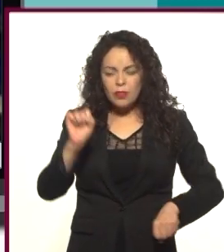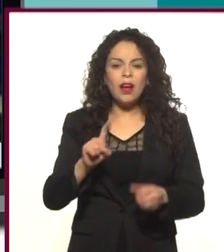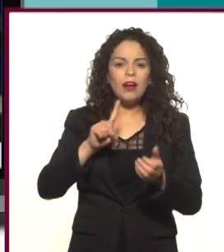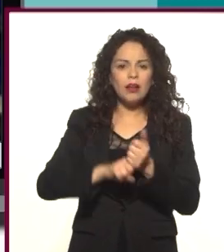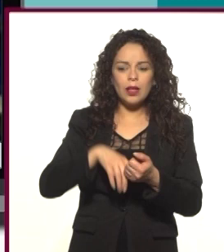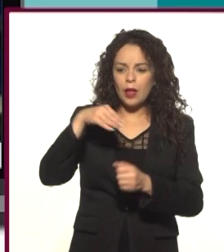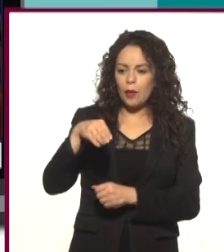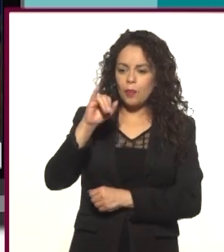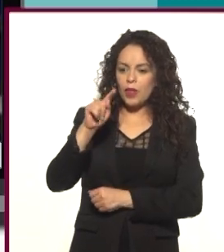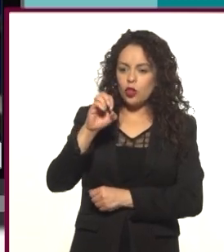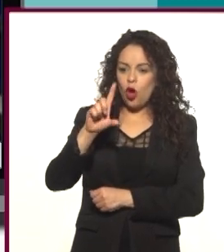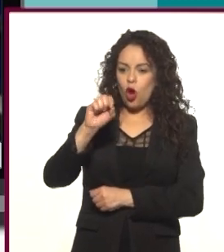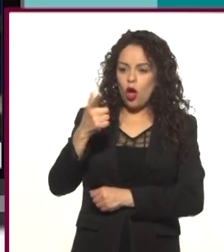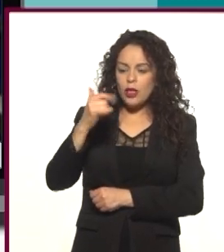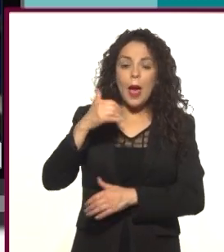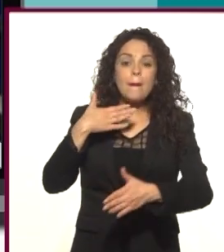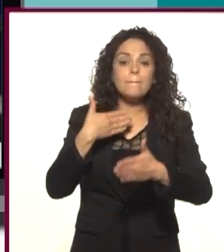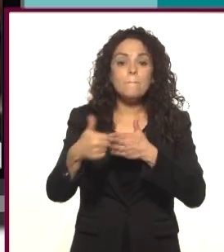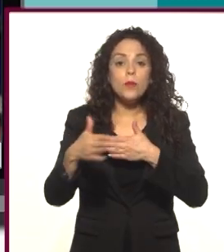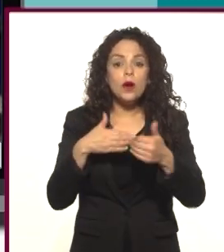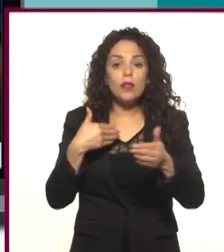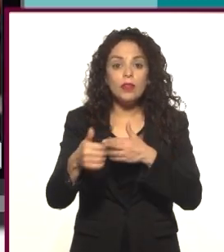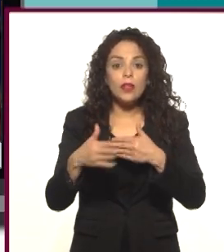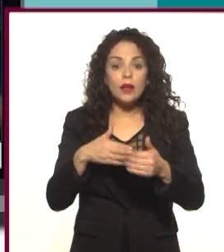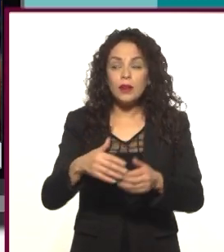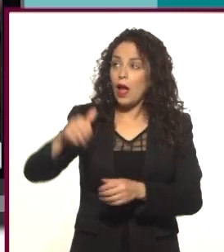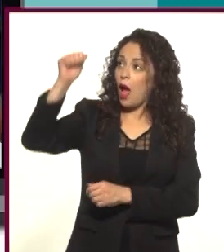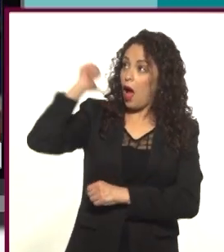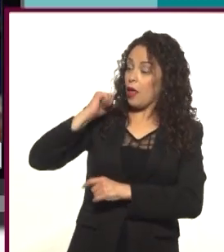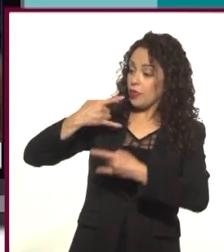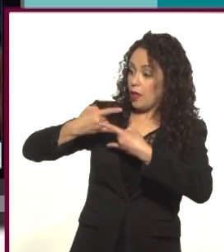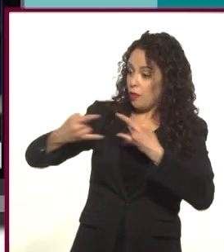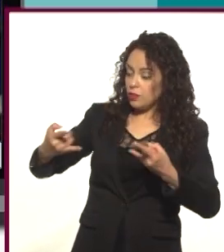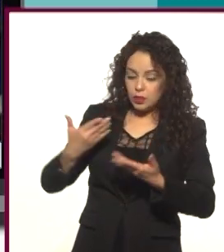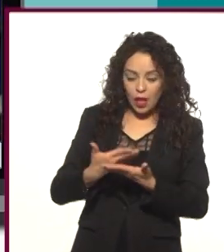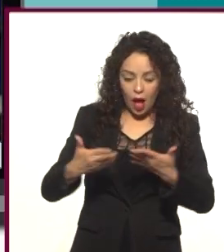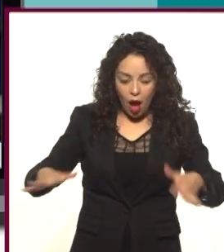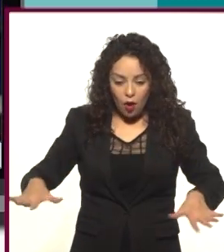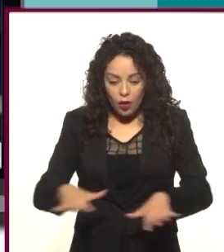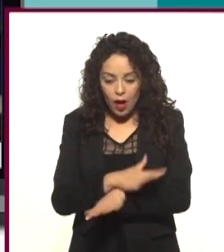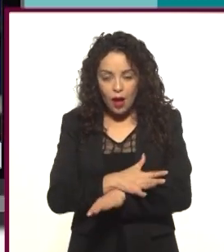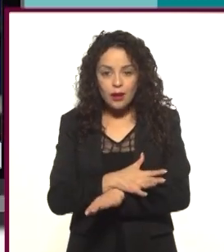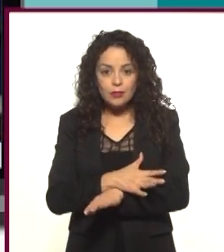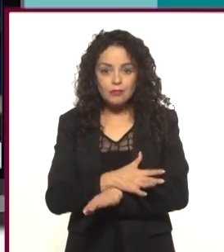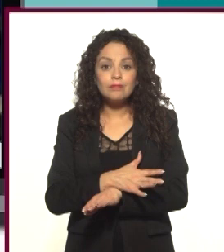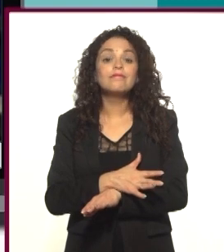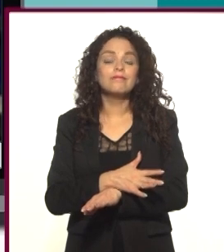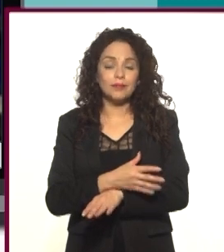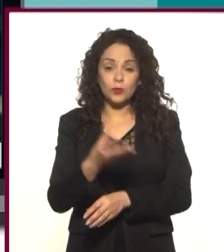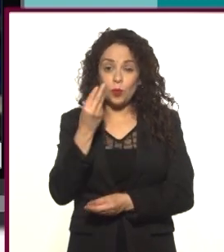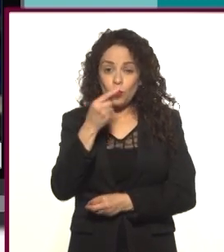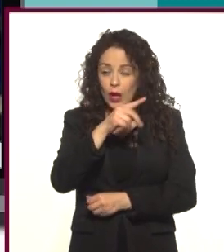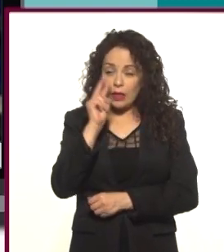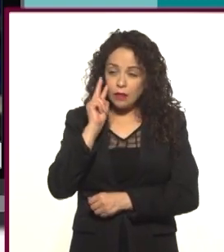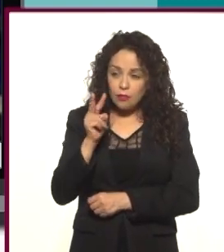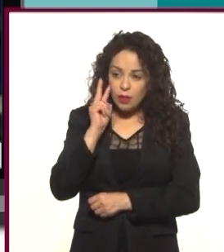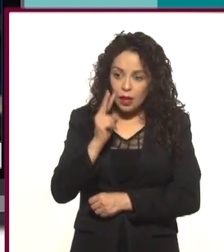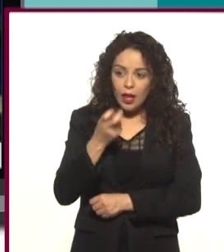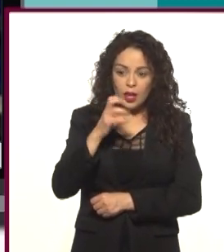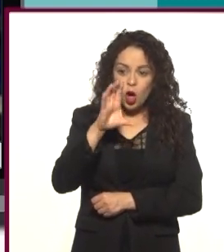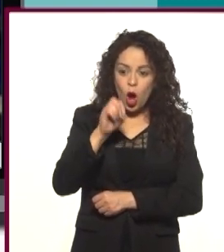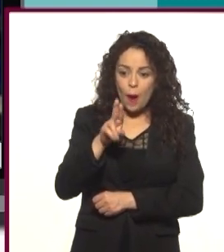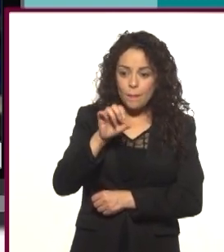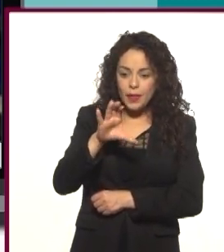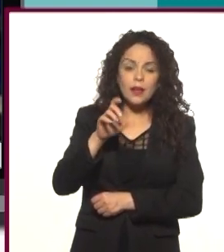mitología moderna, son una extensión de los antiguos relatos mitológicos. Entonces, muchas de las cosas que vemos ahorita en los